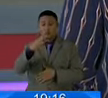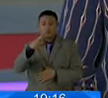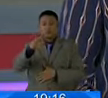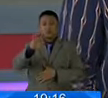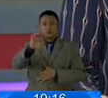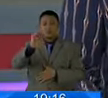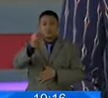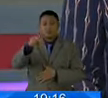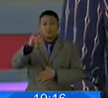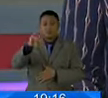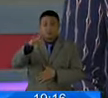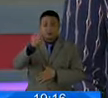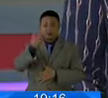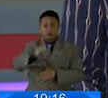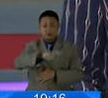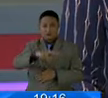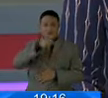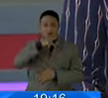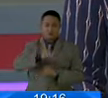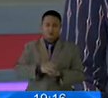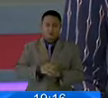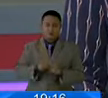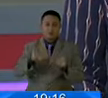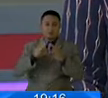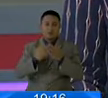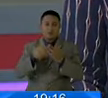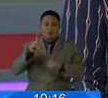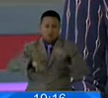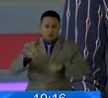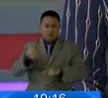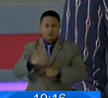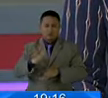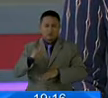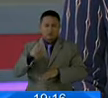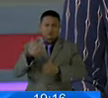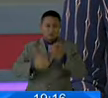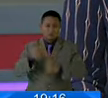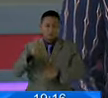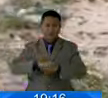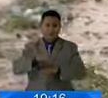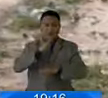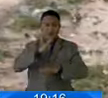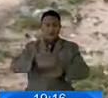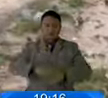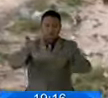Viejo, capital de la provincia de Manabí. Varias familias resultaron afectadas por las inundaciones.